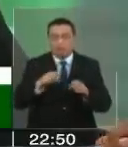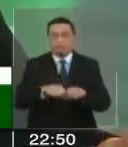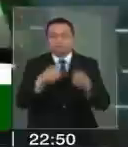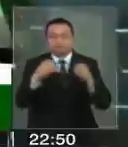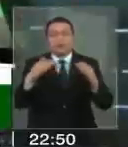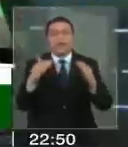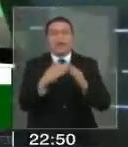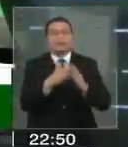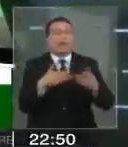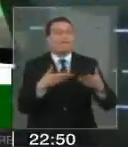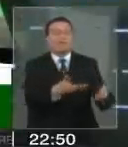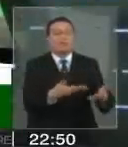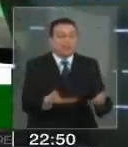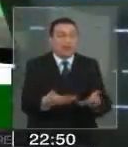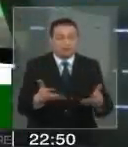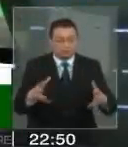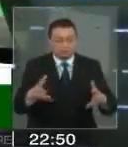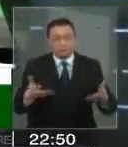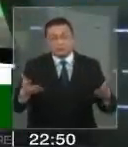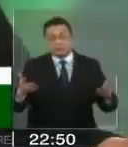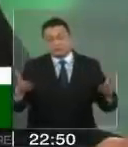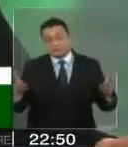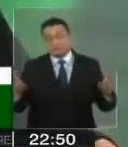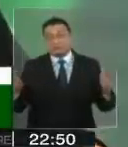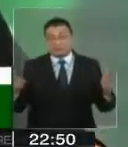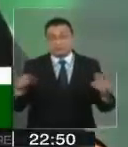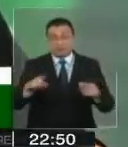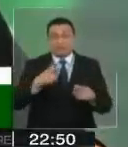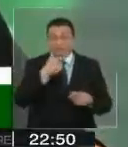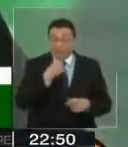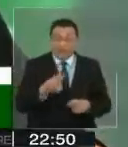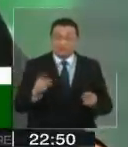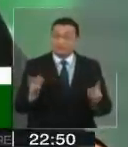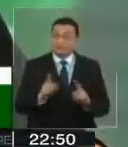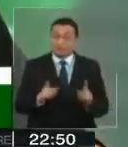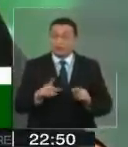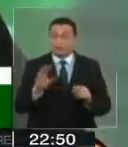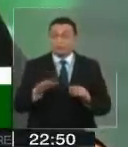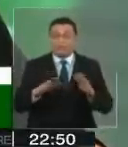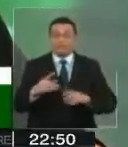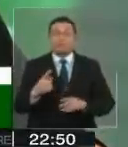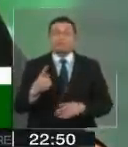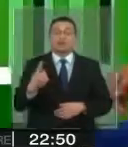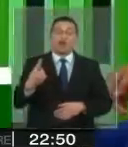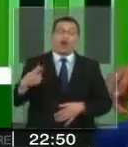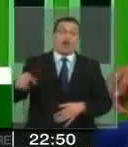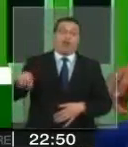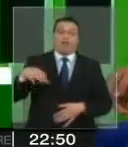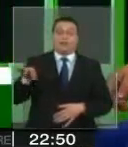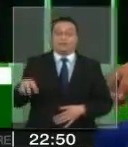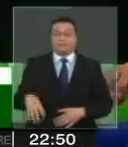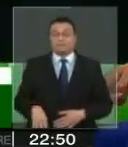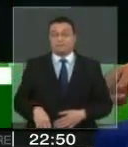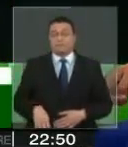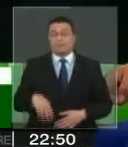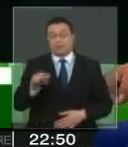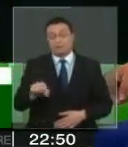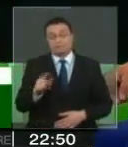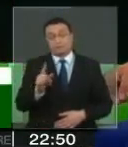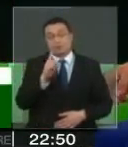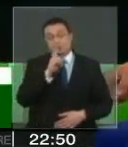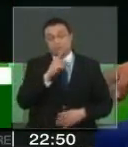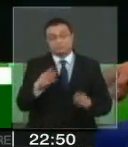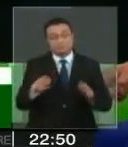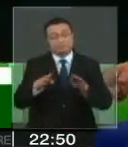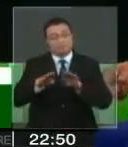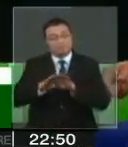casa de la visita. Entonces, no es fácil. Te quedas muy solo, sí. Vamos cerrando el programa y